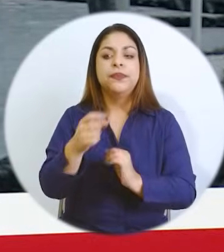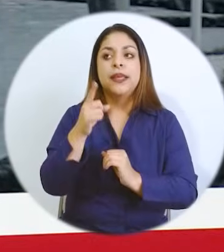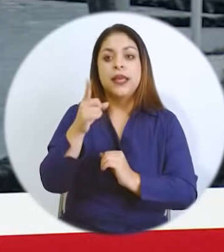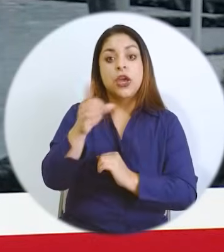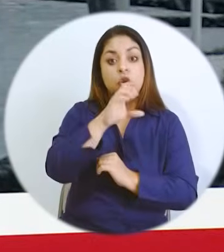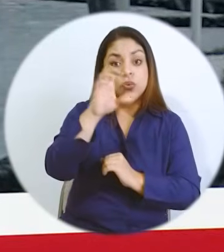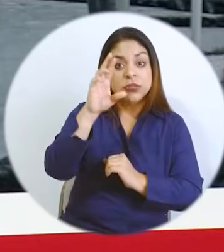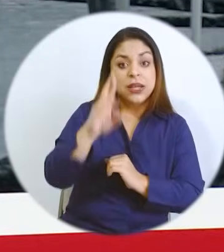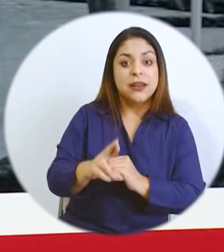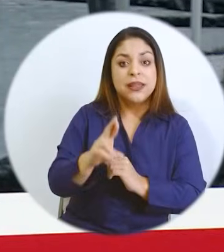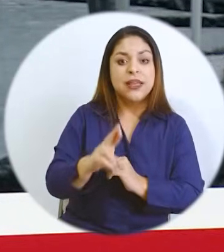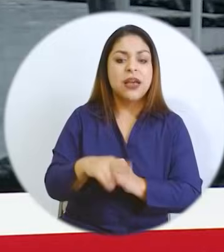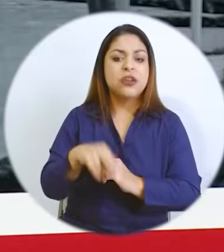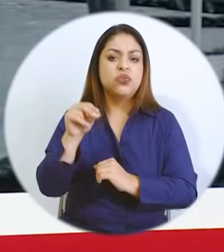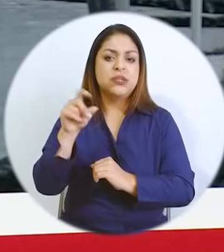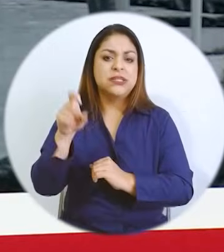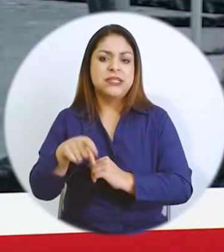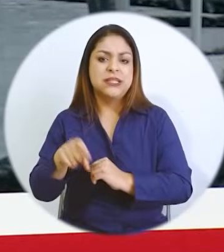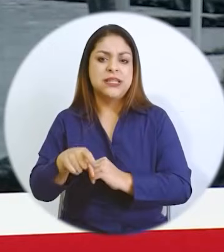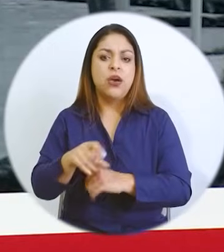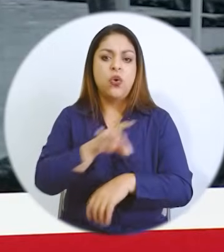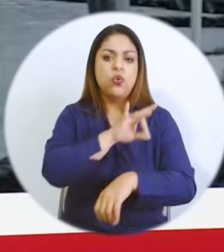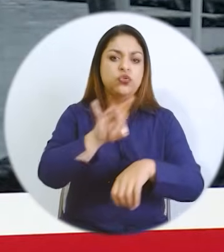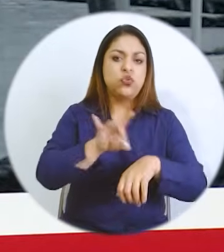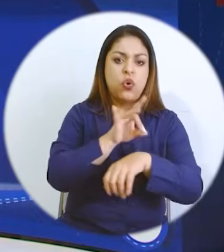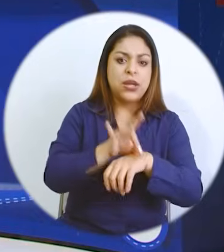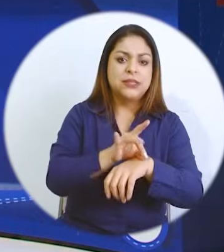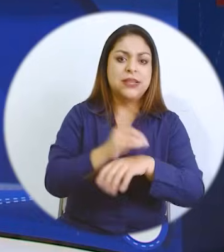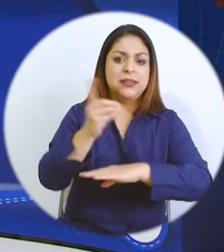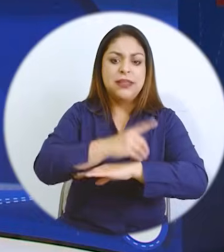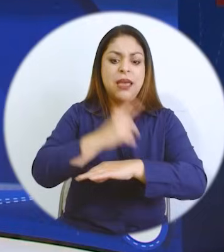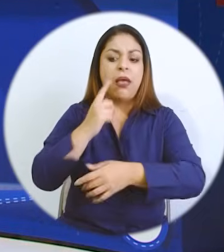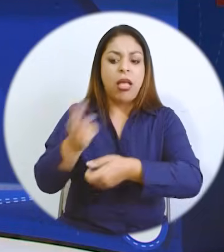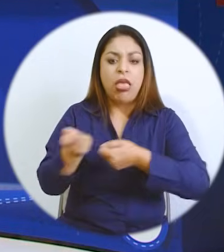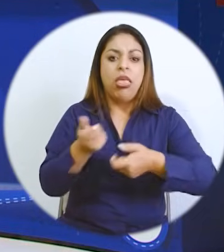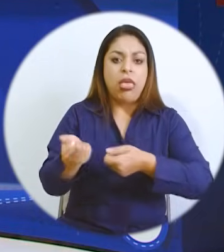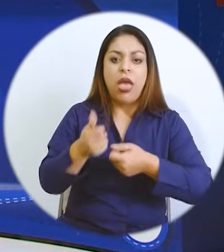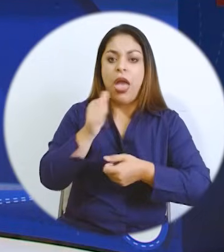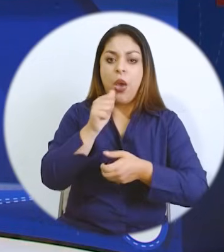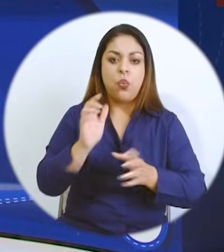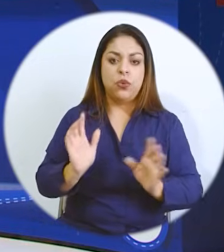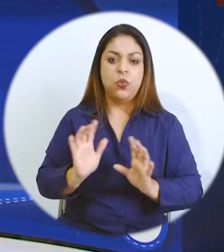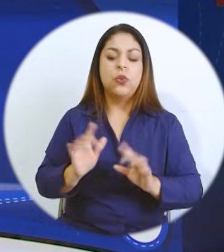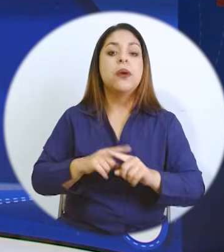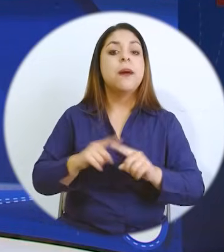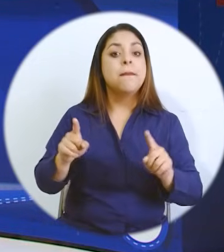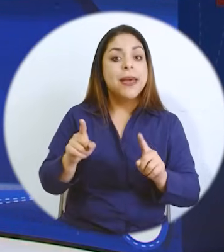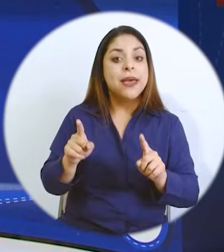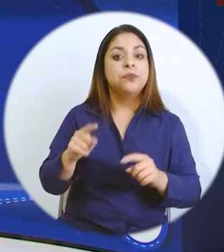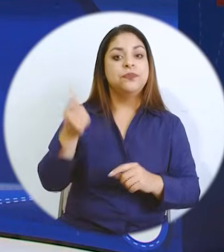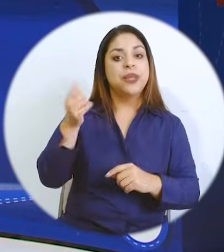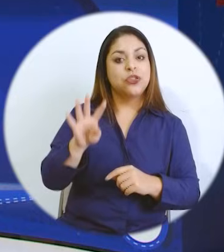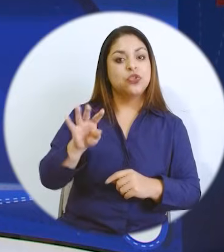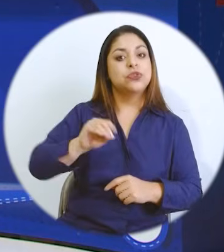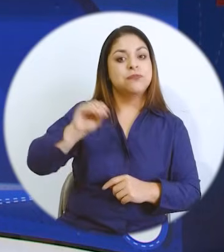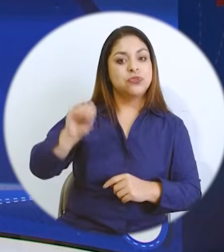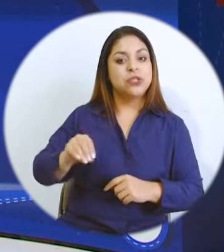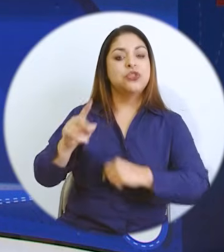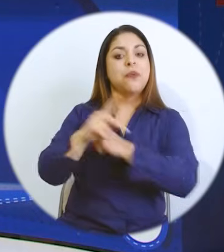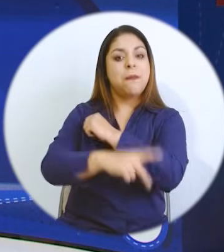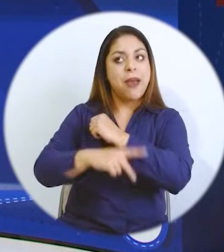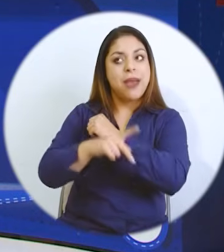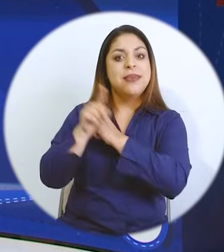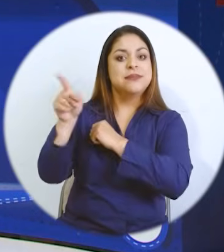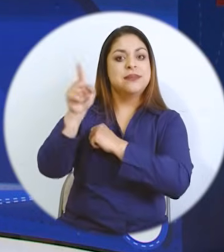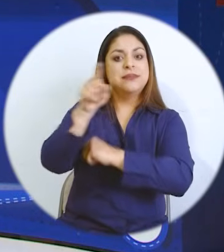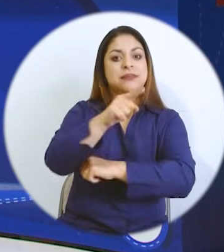tienen que acarrear 8 horas al día para acarrear el agua, no, por eso tenemos los acueductos y nos está llegando el agua. Sin embargo, 14% de